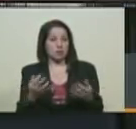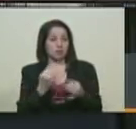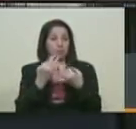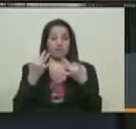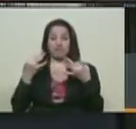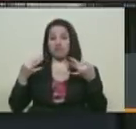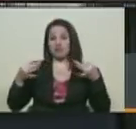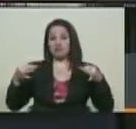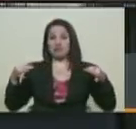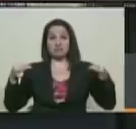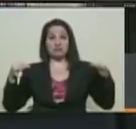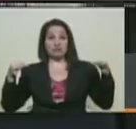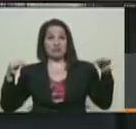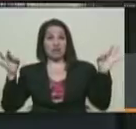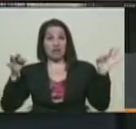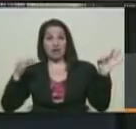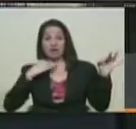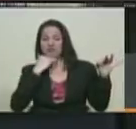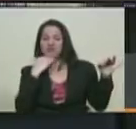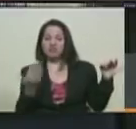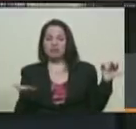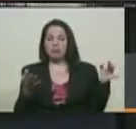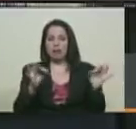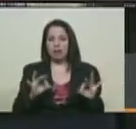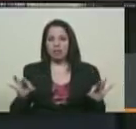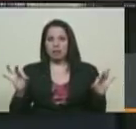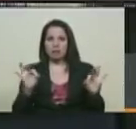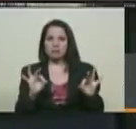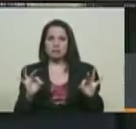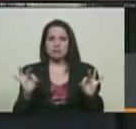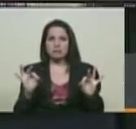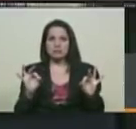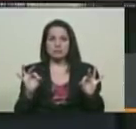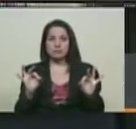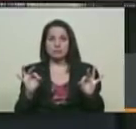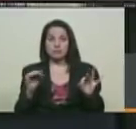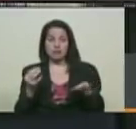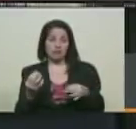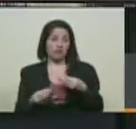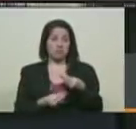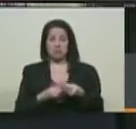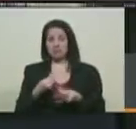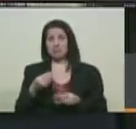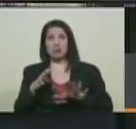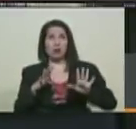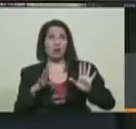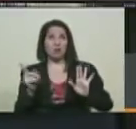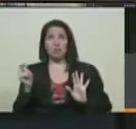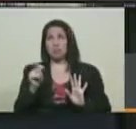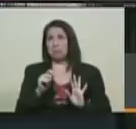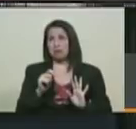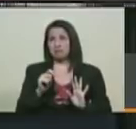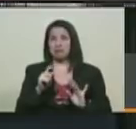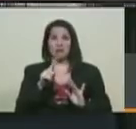perfectas, tan perfectas que no sirven para nada. No, que lo vamos a hacer en 9 meses, en 15, no se puede hacer